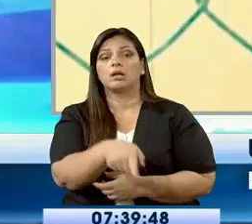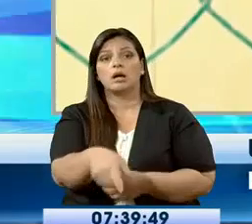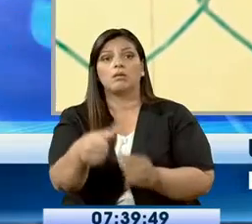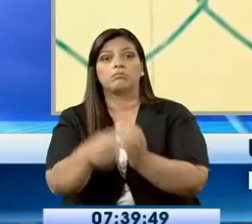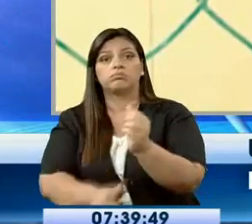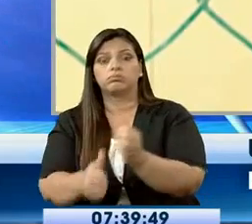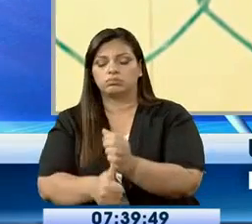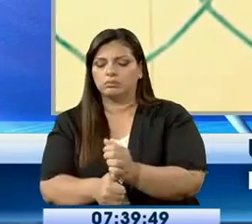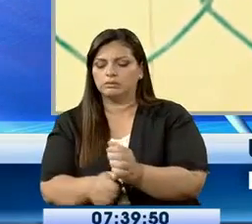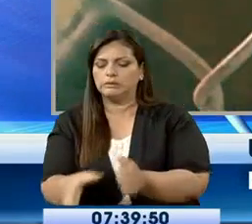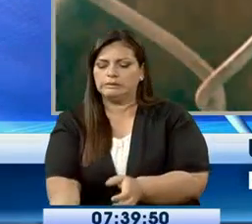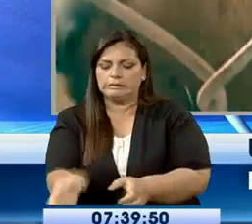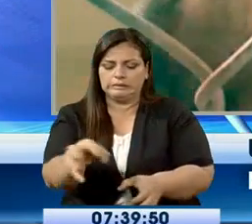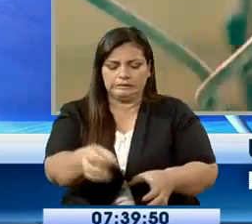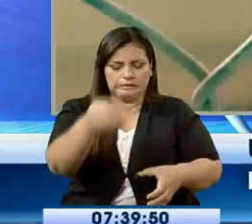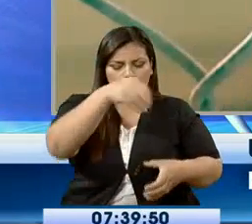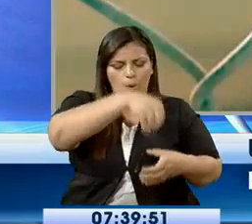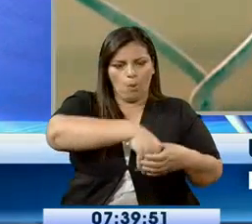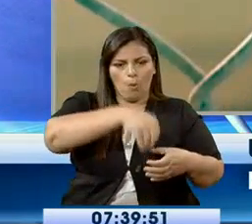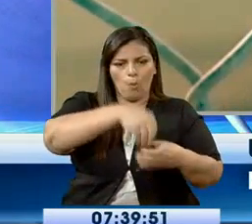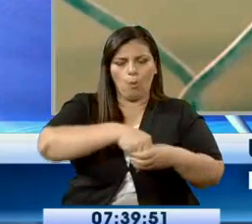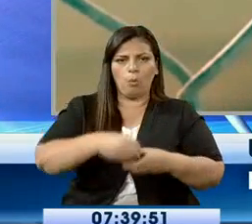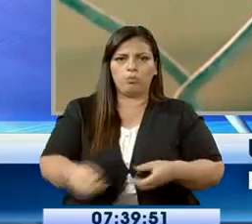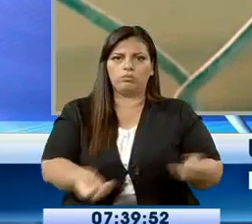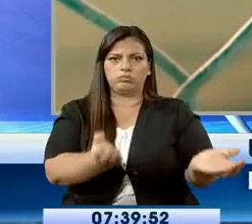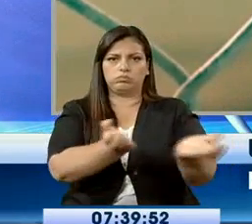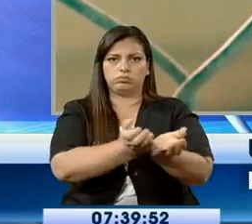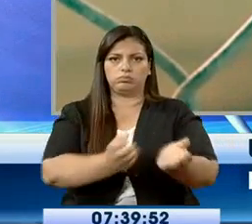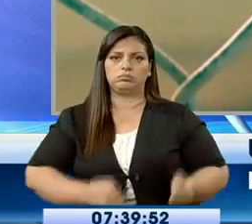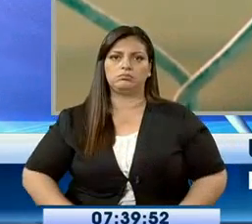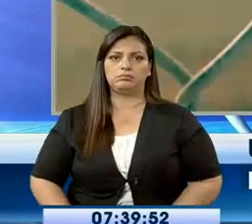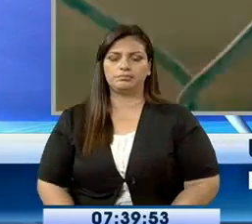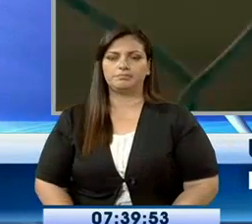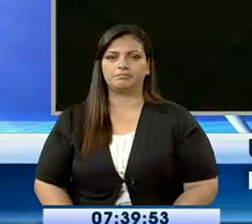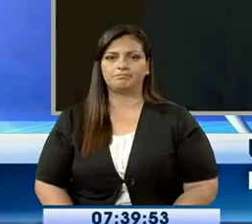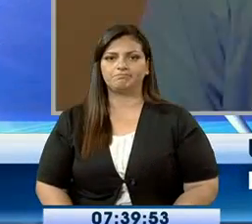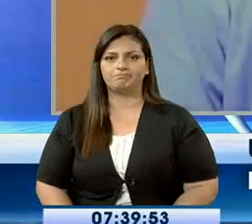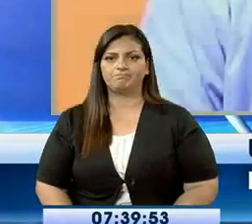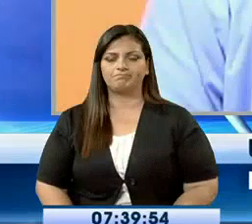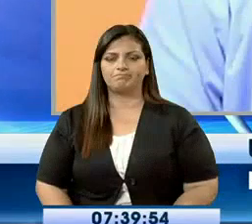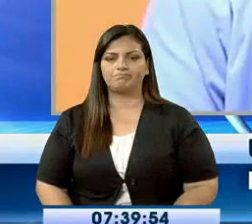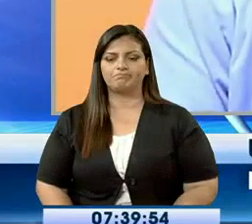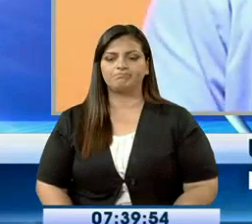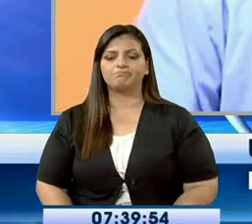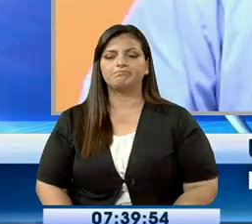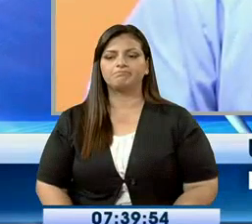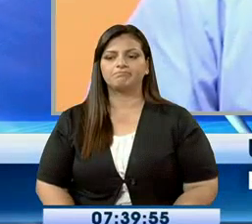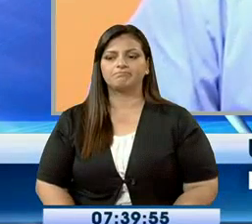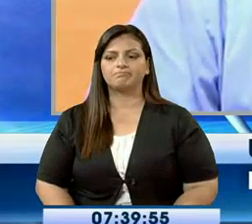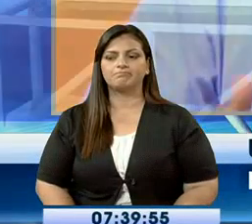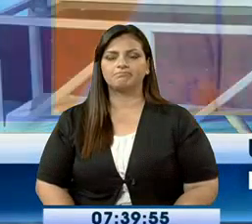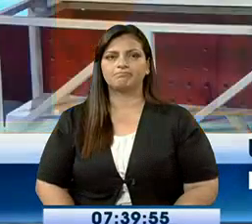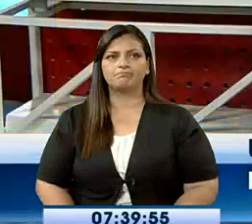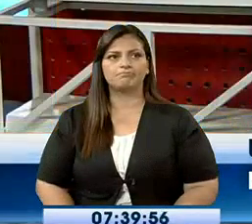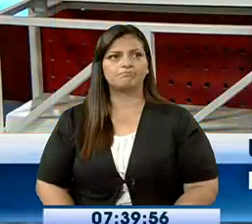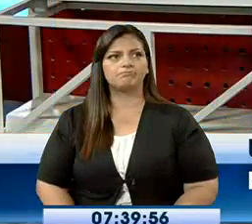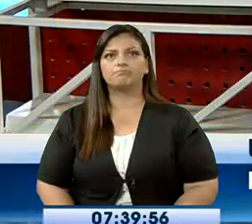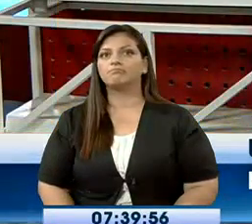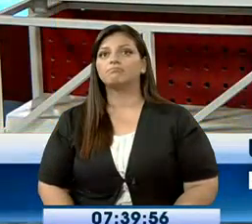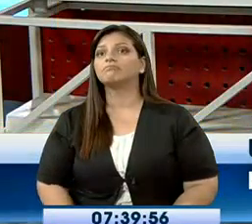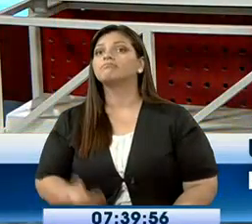vienen ganas. Y así debería ser. Hasta en prisión. Claro, hasta prisión. Uh-huh. Así es. Bueno, ¿tenías algo por ahí,